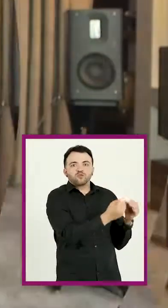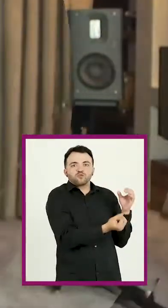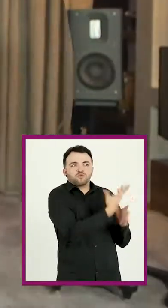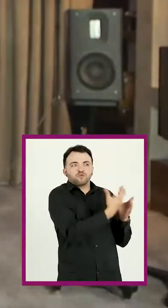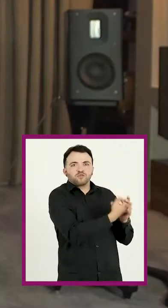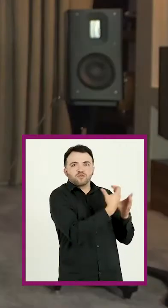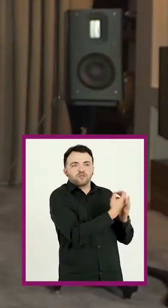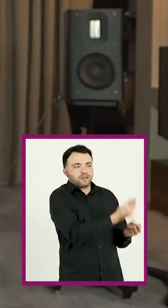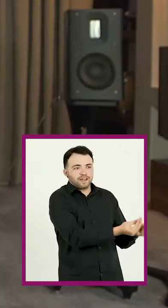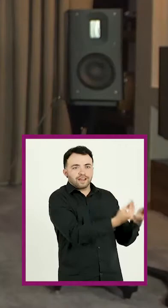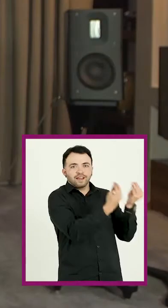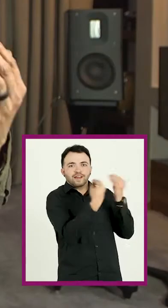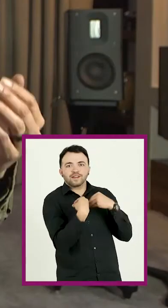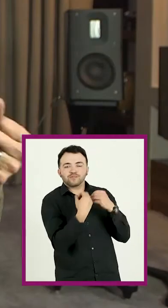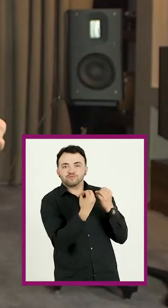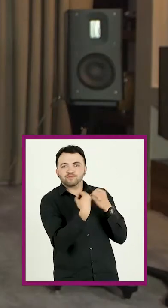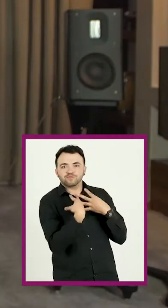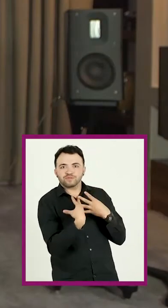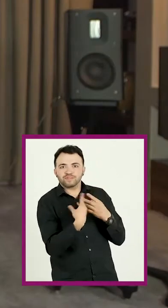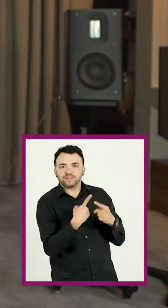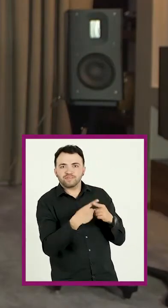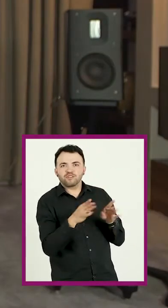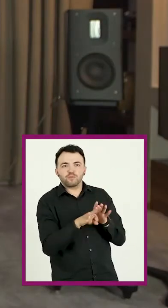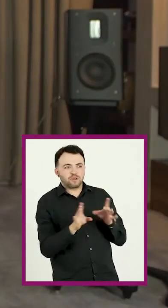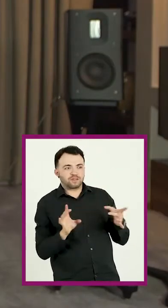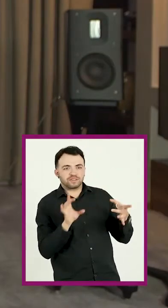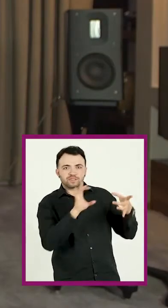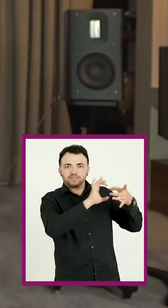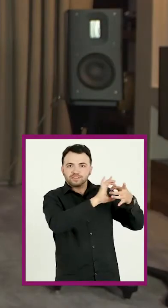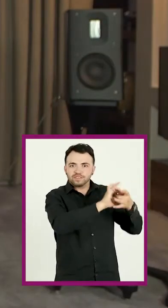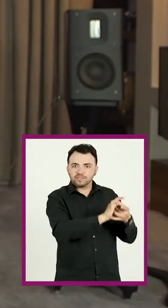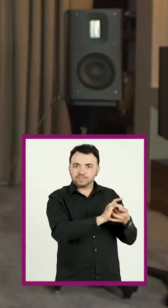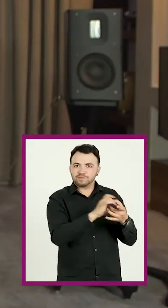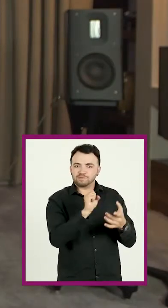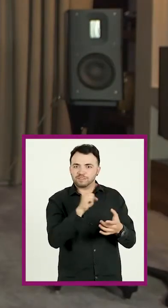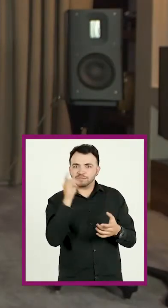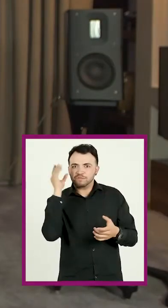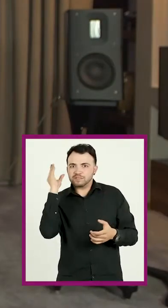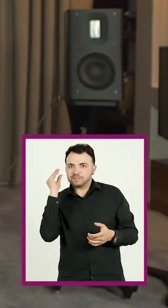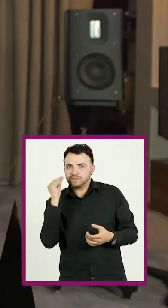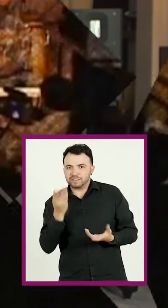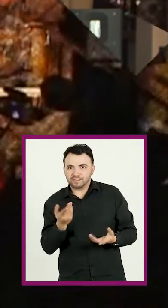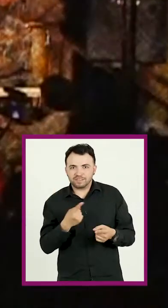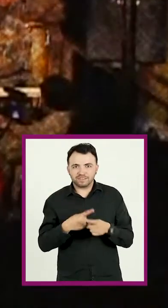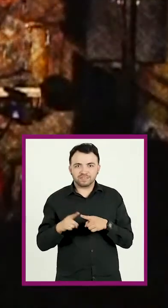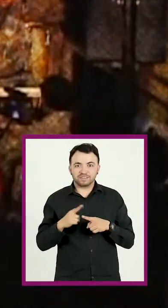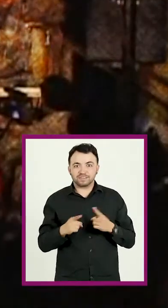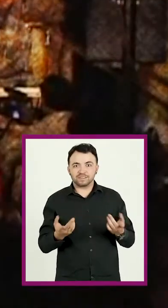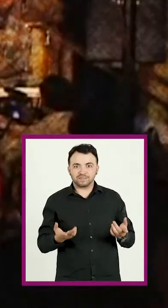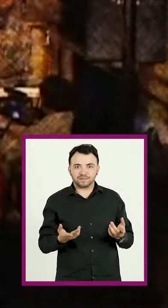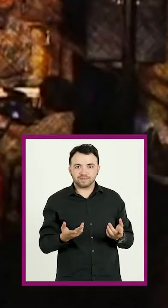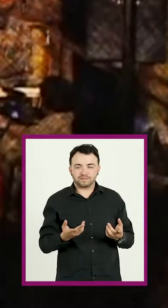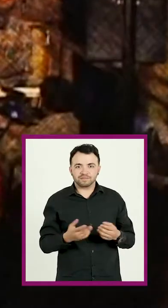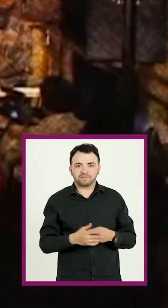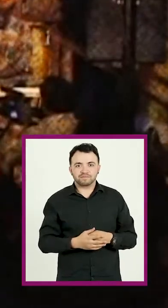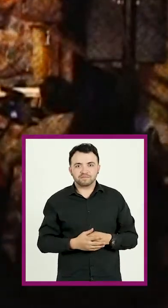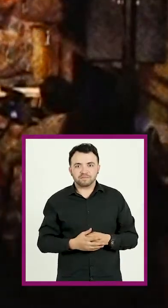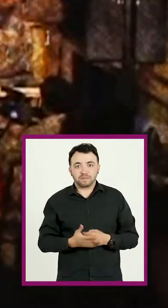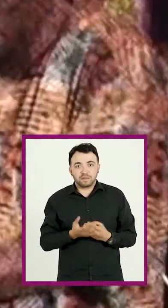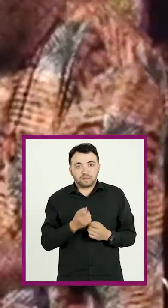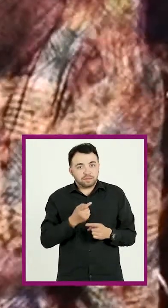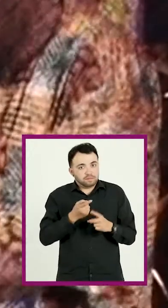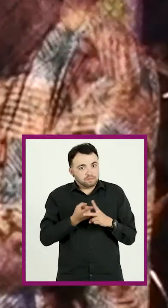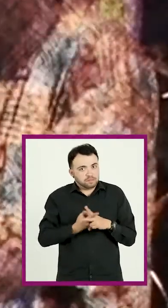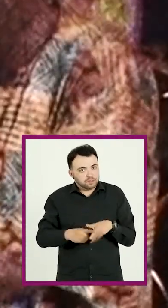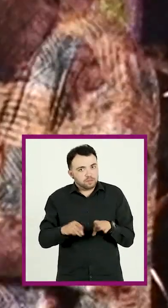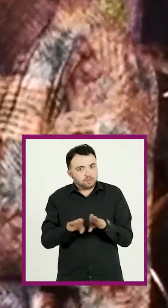de músicas influidas por esta percusión que comenté, por la música de la cora y demás, e hicieron unos nuevos ensambles